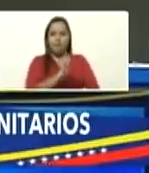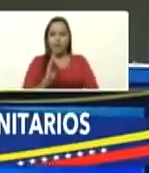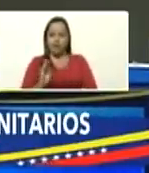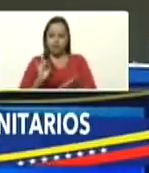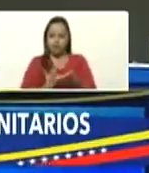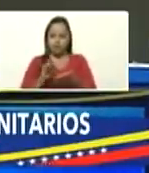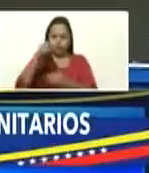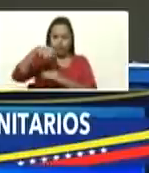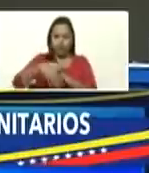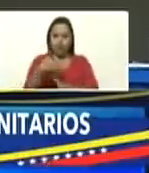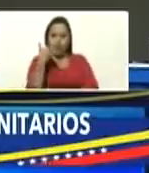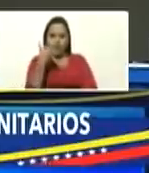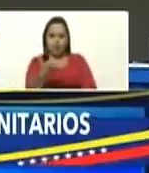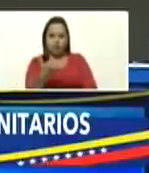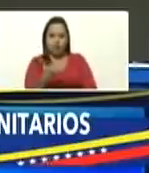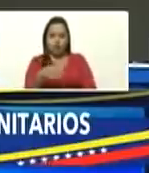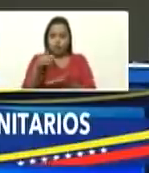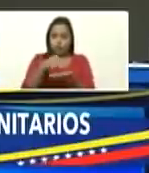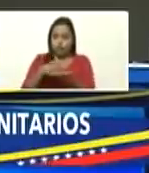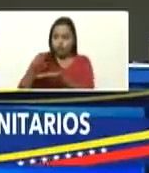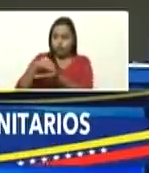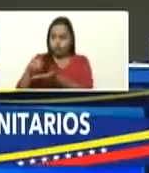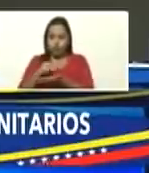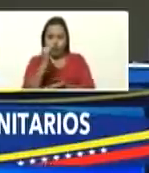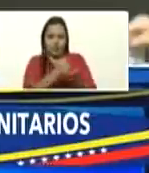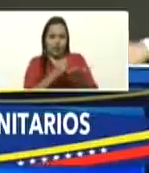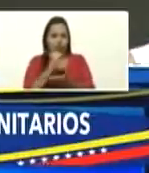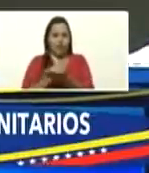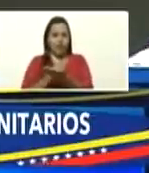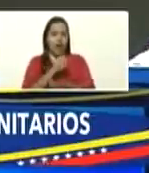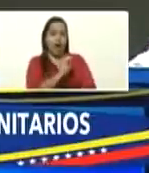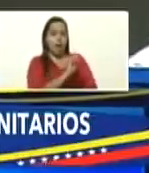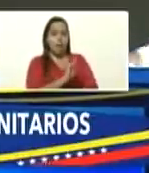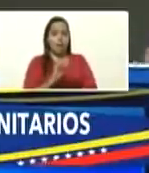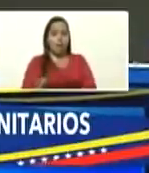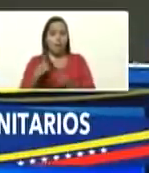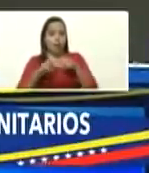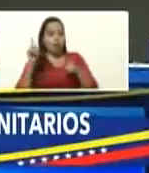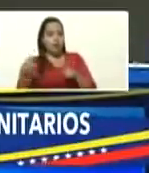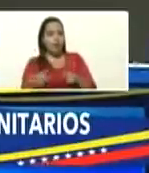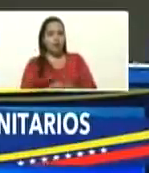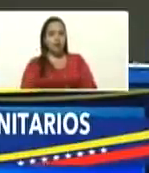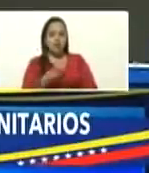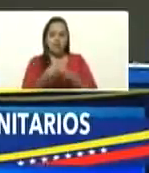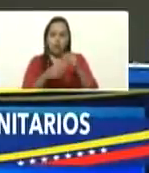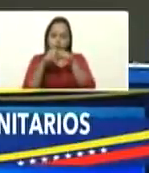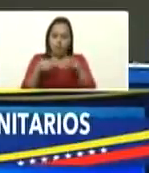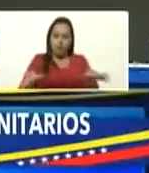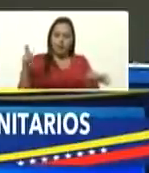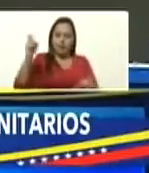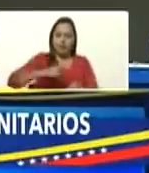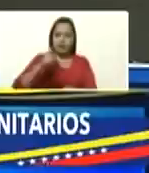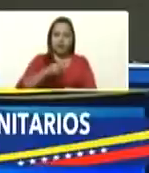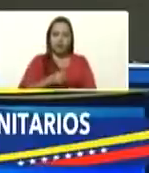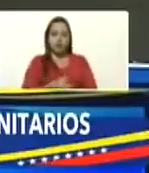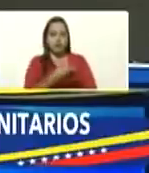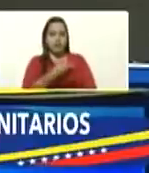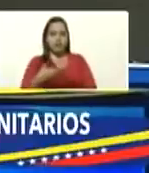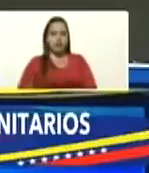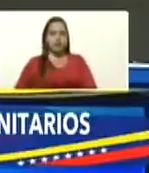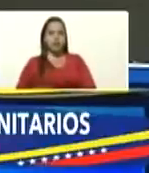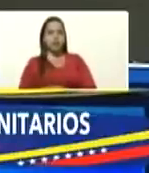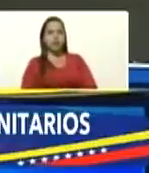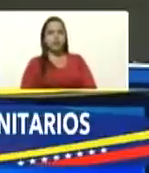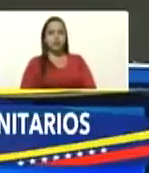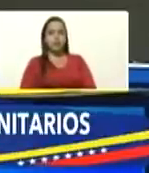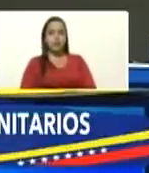aplicación. Se registraron los gobiernos comunitarios por esa aplicación, pero también registraron el mapa de necesidades, presidente. En